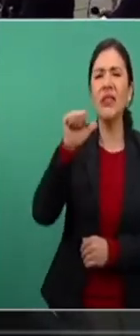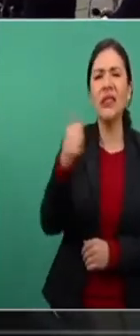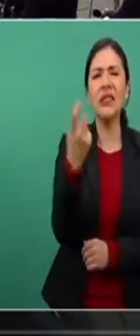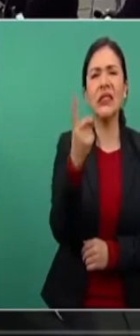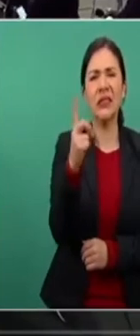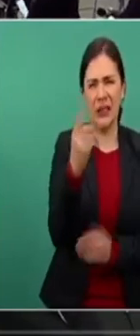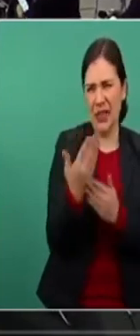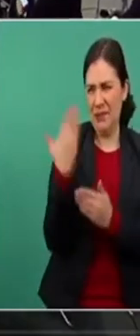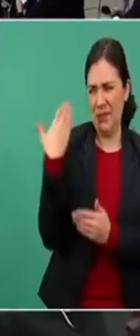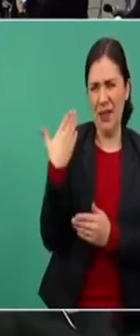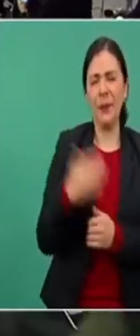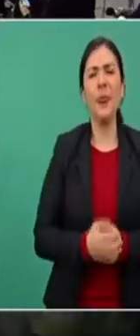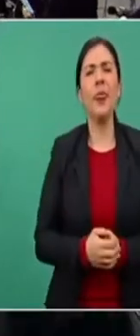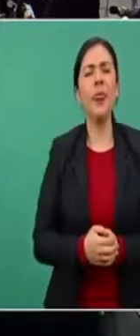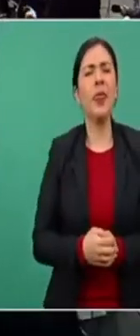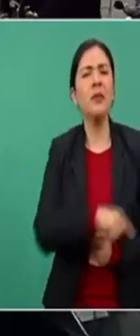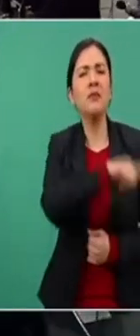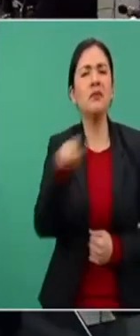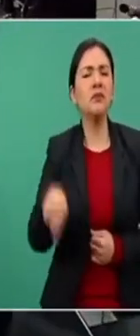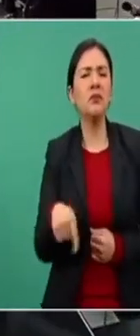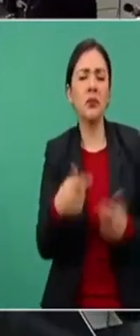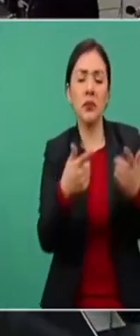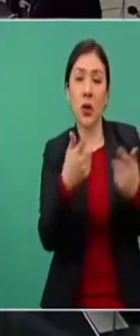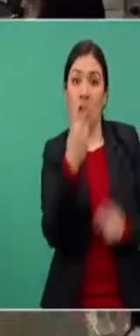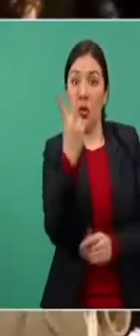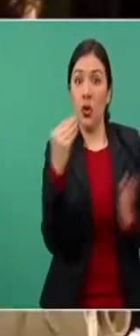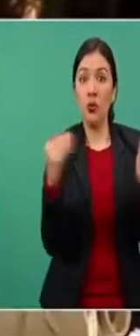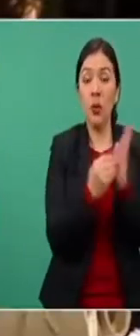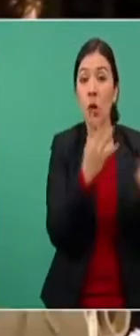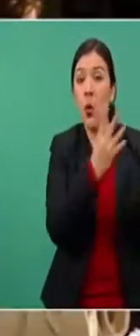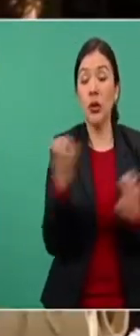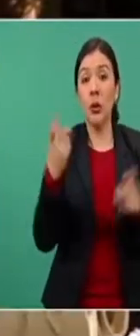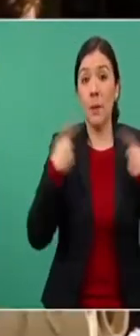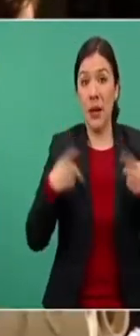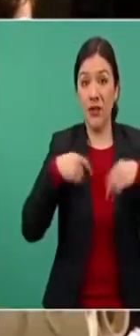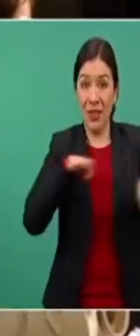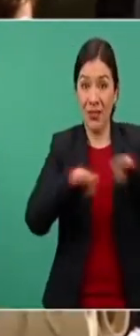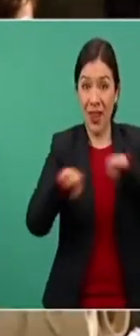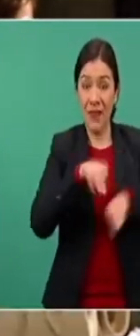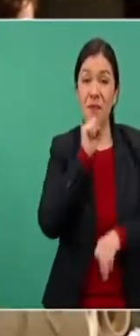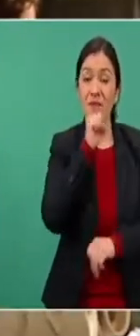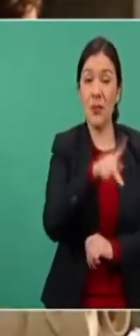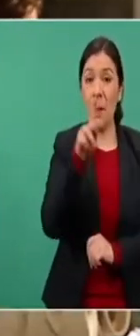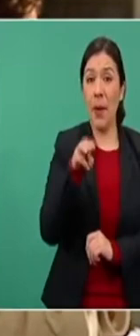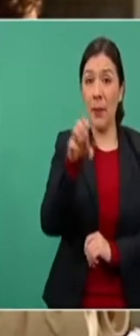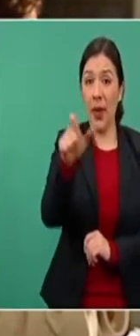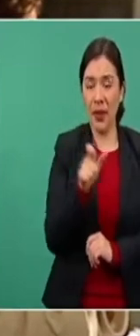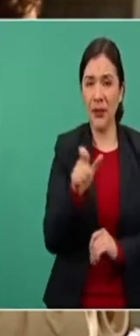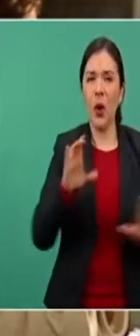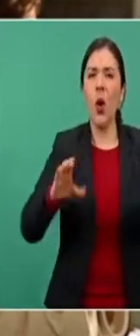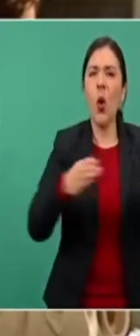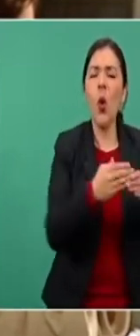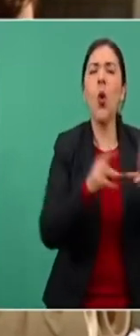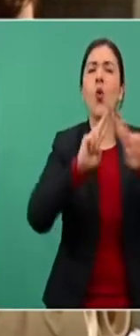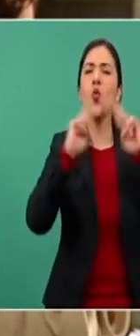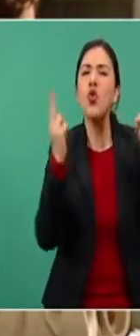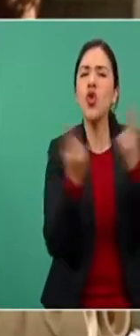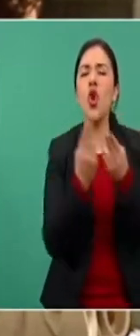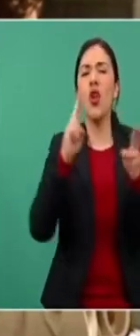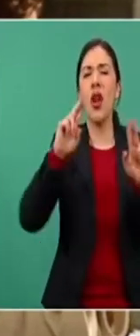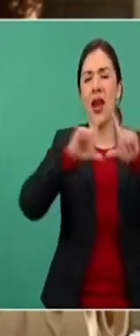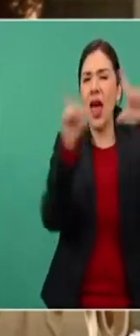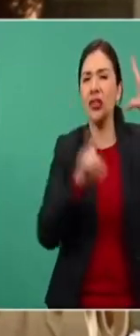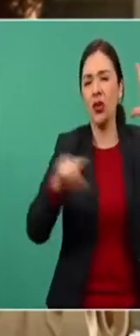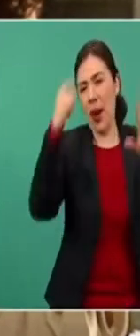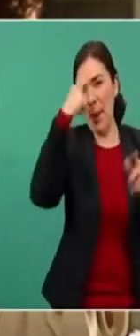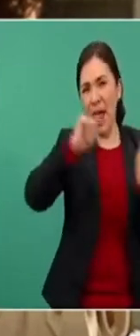pasado, un grupo de 2.400 trabajadores de Petróleos Mexicanos agremiados en la Unión Nacional de Técnicos